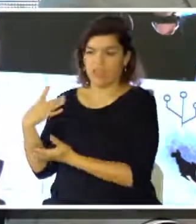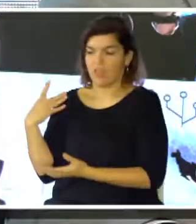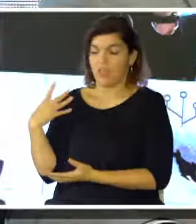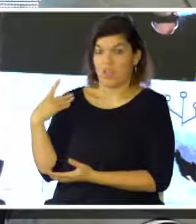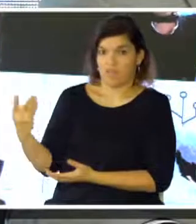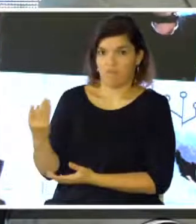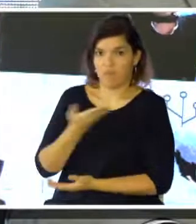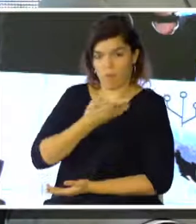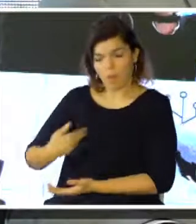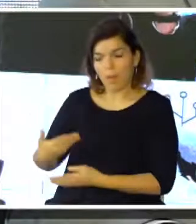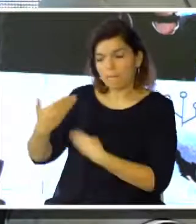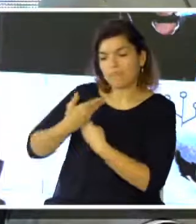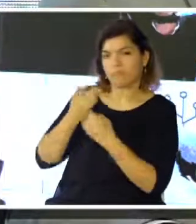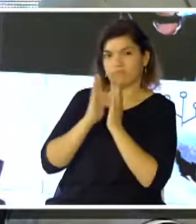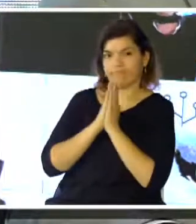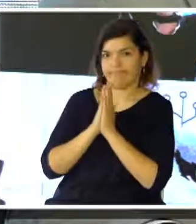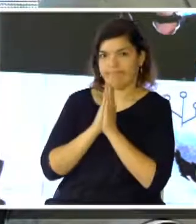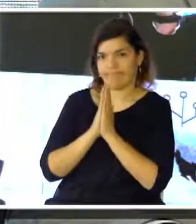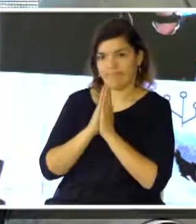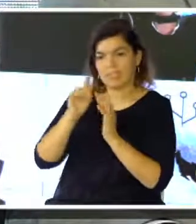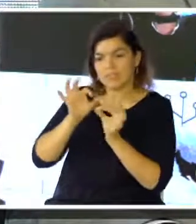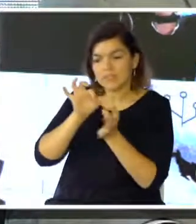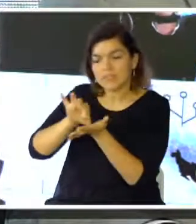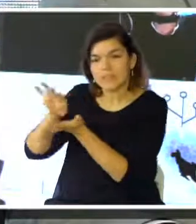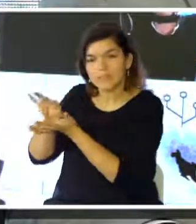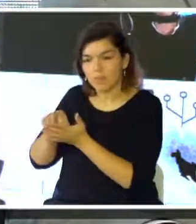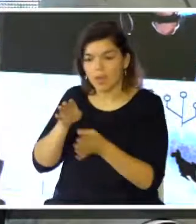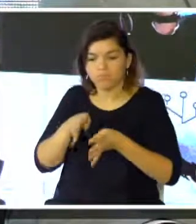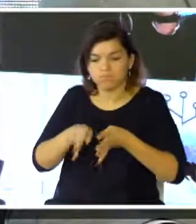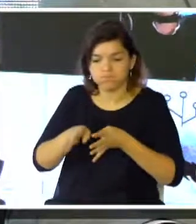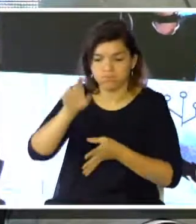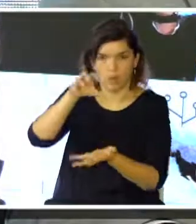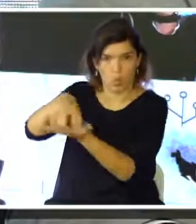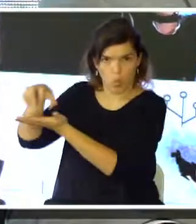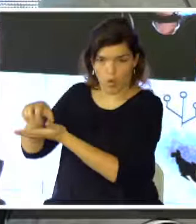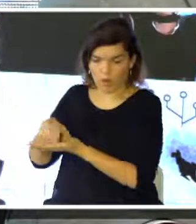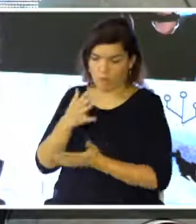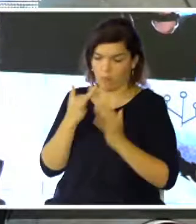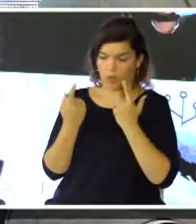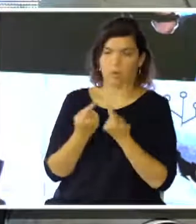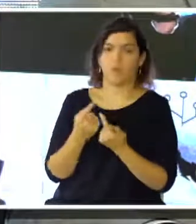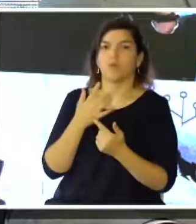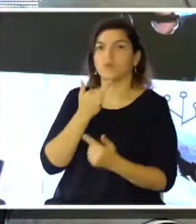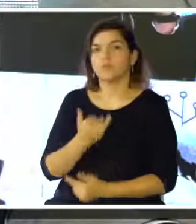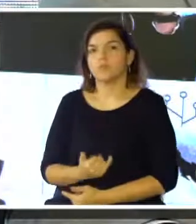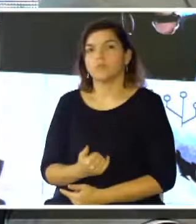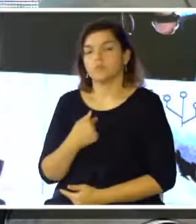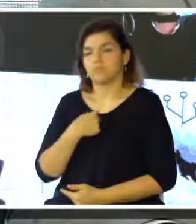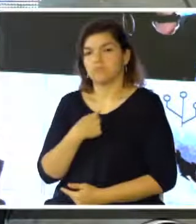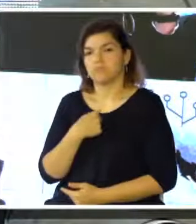nos pidió una vara muy alta en el sistema de mantenimiento y ahí por ejemplo definimos que